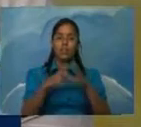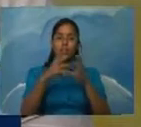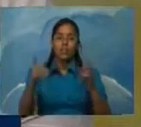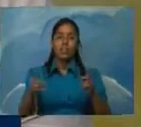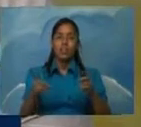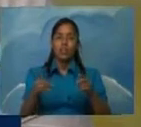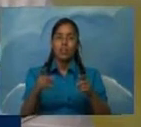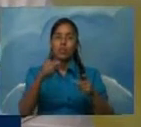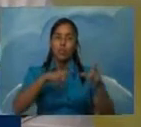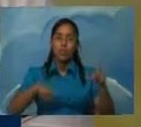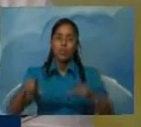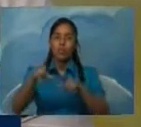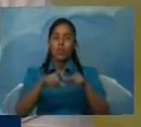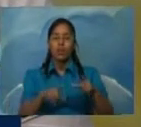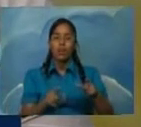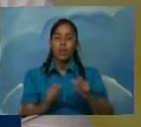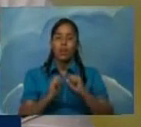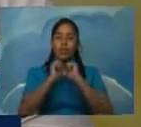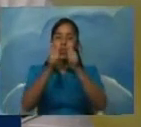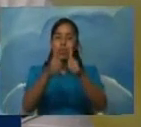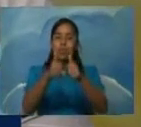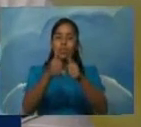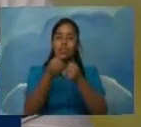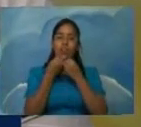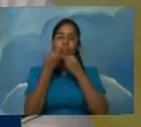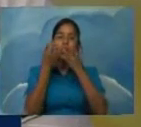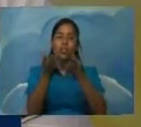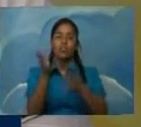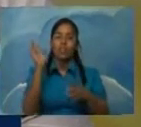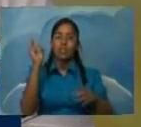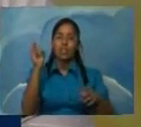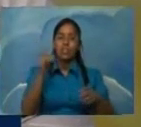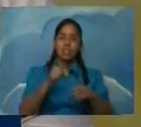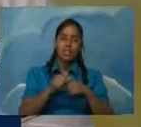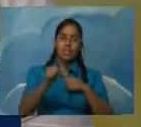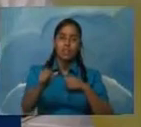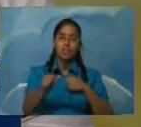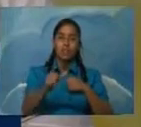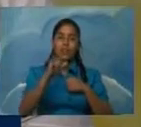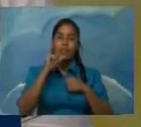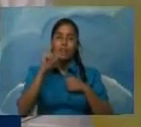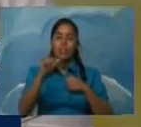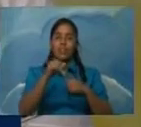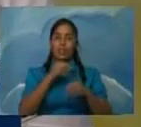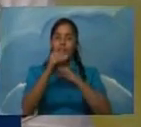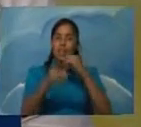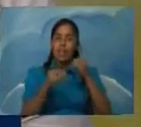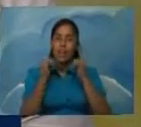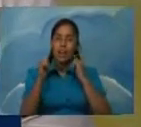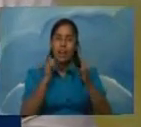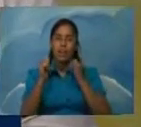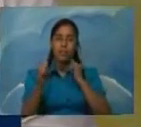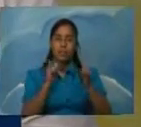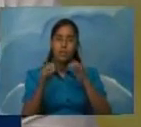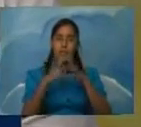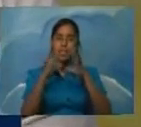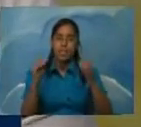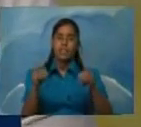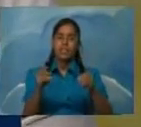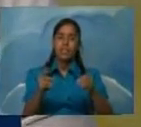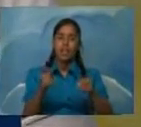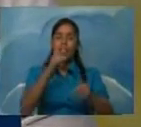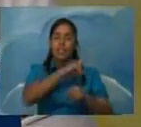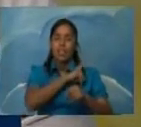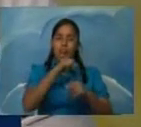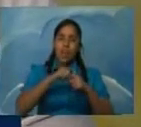las mieses, comenzarás a contar las 7 semanas y harás la fiesta solemne de